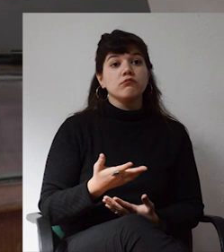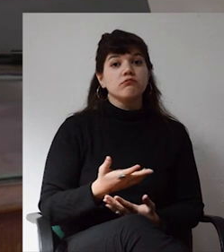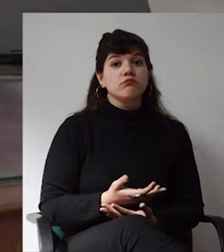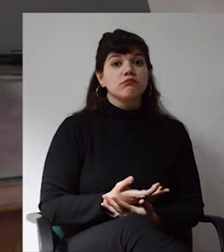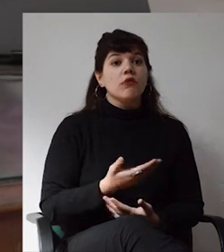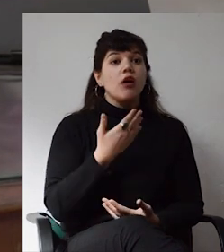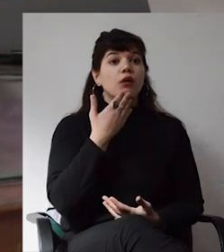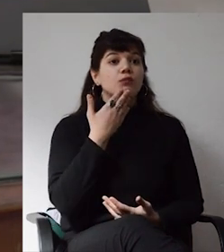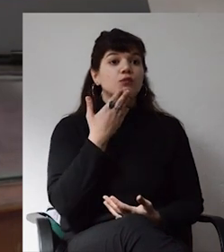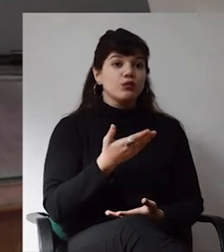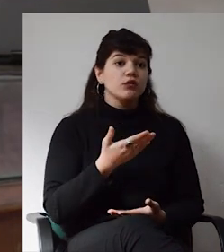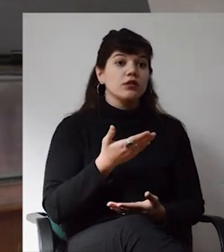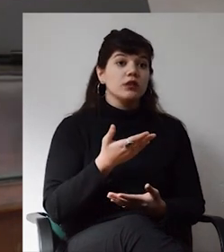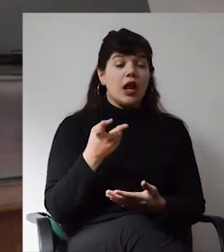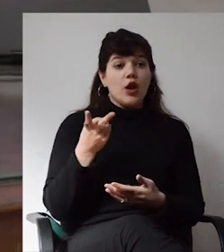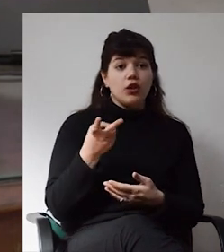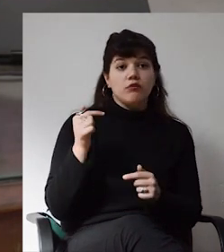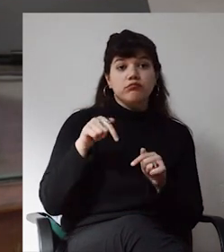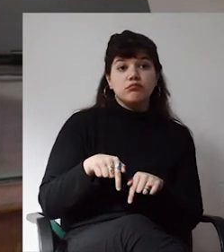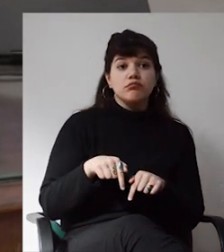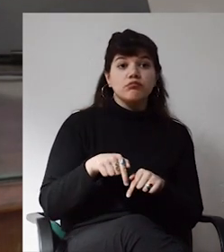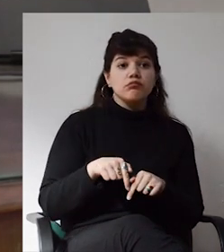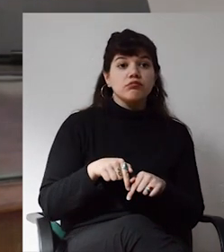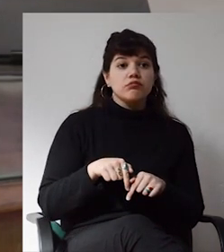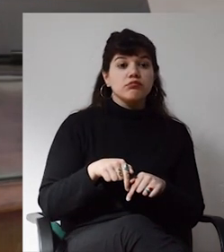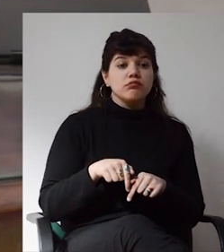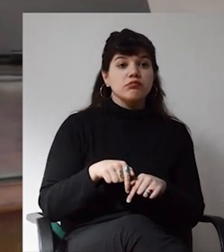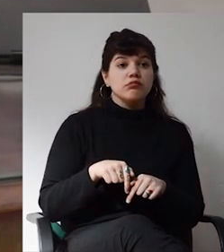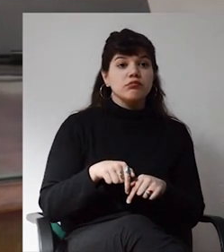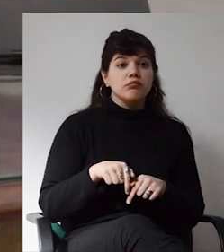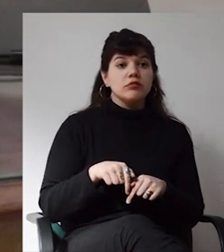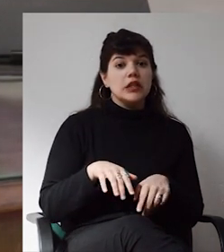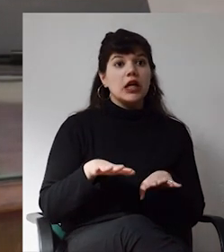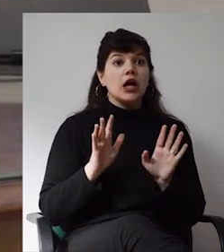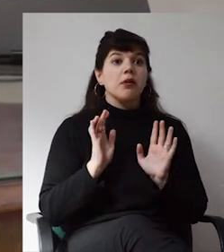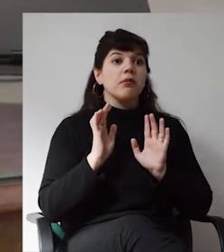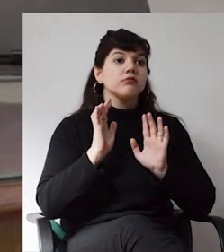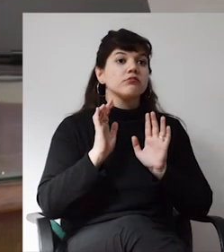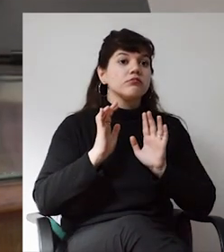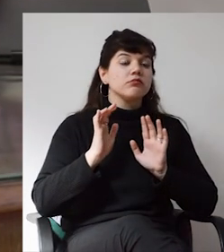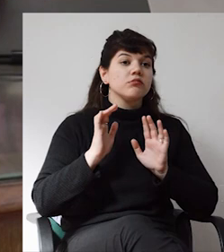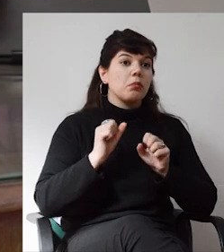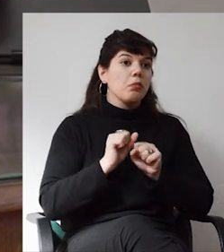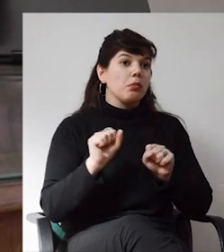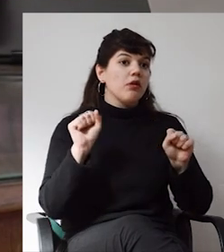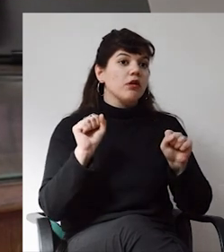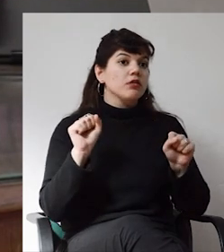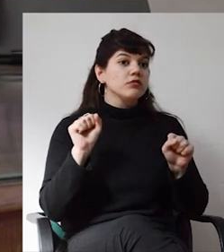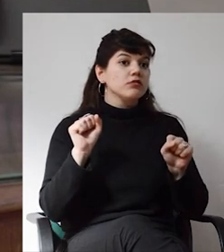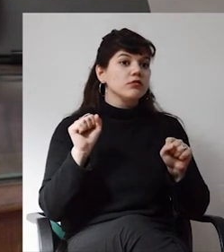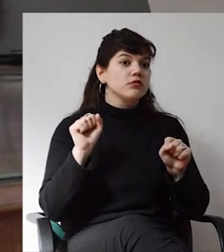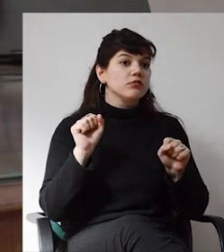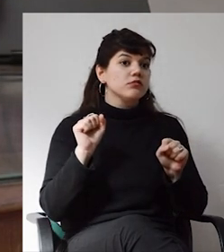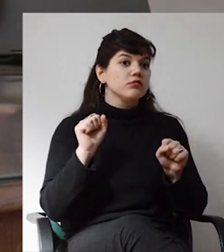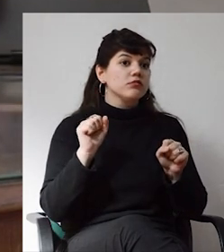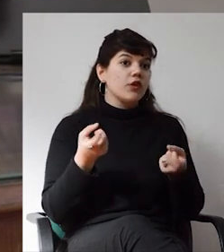Bueno, muchísimas gracias a ambos. Y quizás podemos